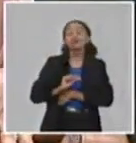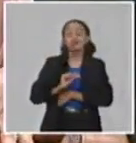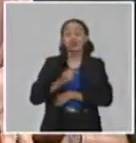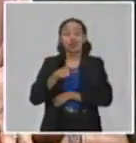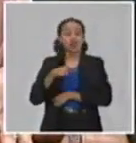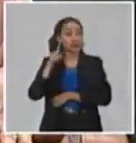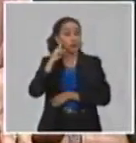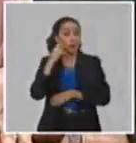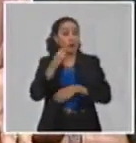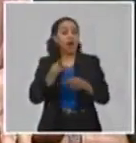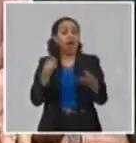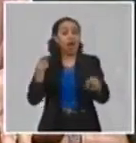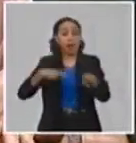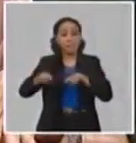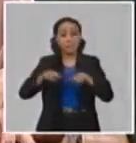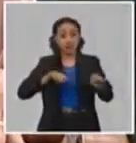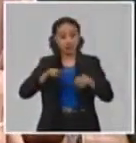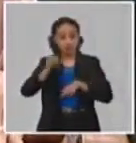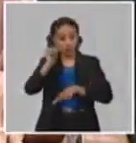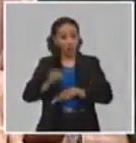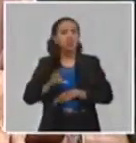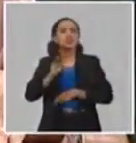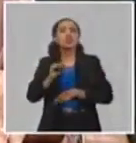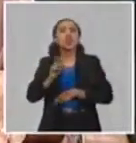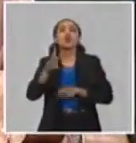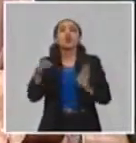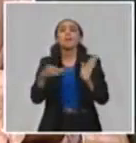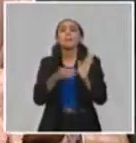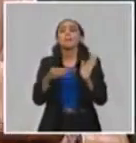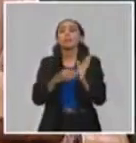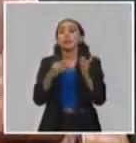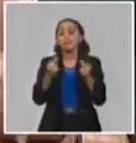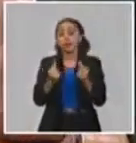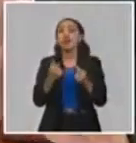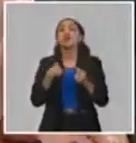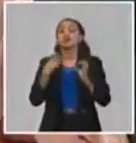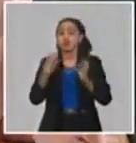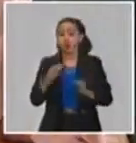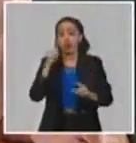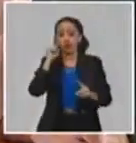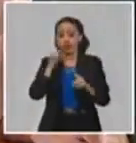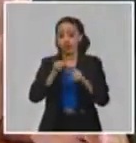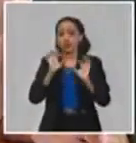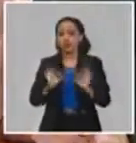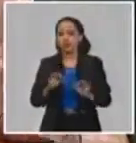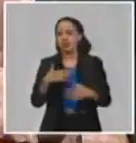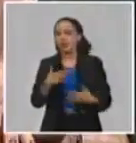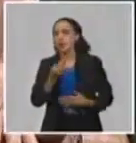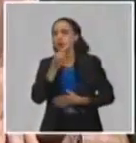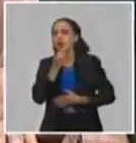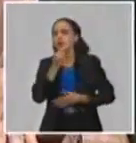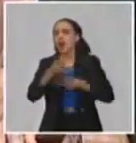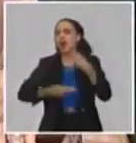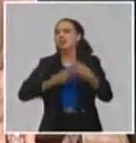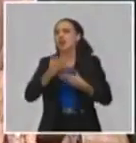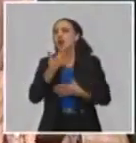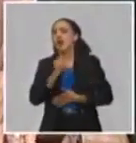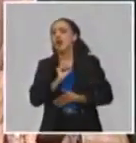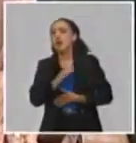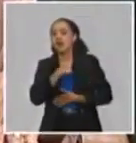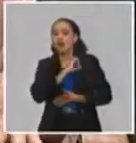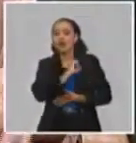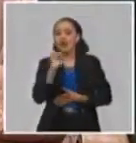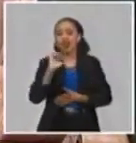decía 2.000 pesos, esa es la proyección. Se hemos hecho una ingeniería inversa. ¿Qué hay que hacer para ganar 2.000 pesos y buscar que